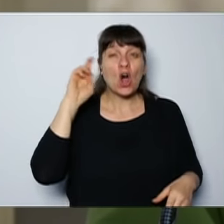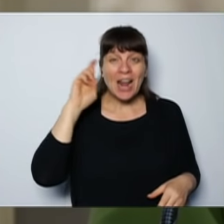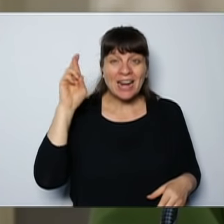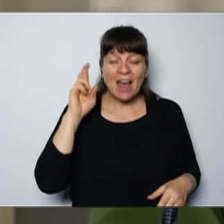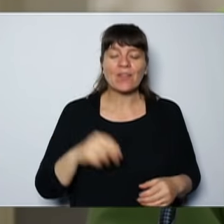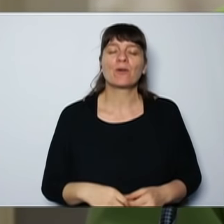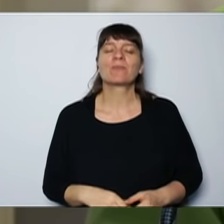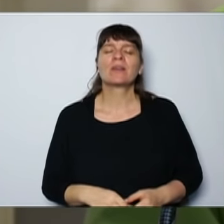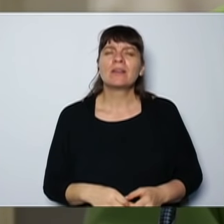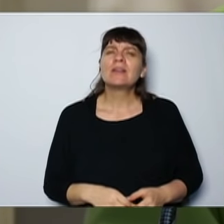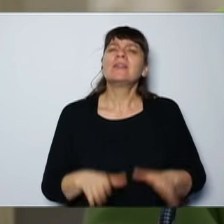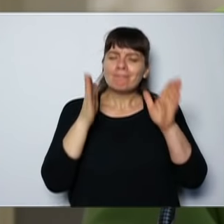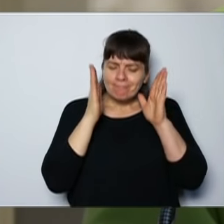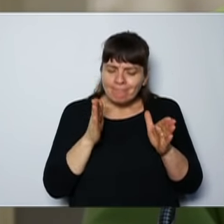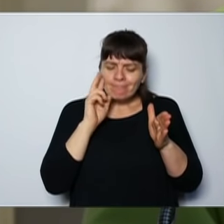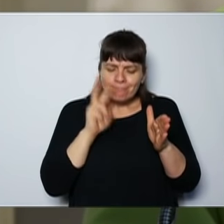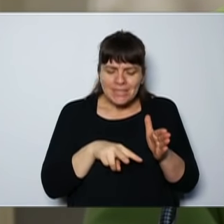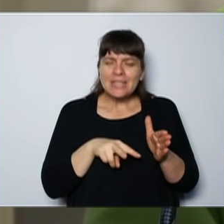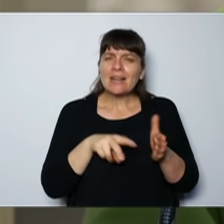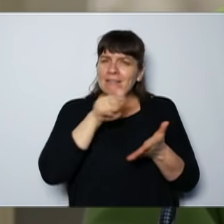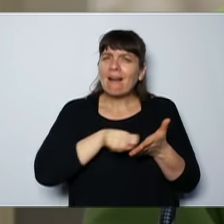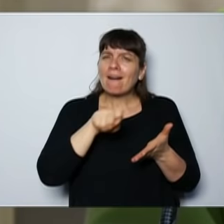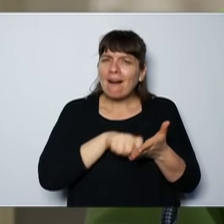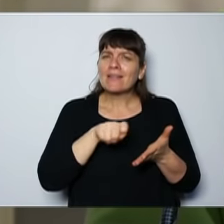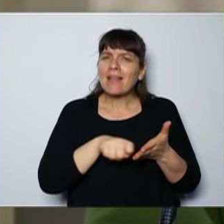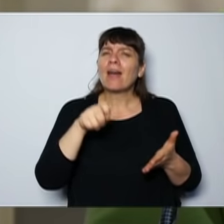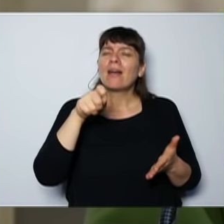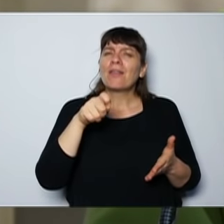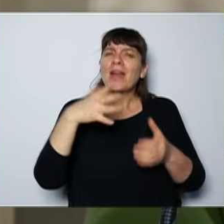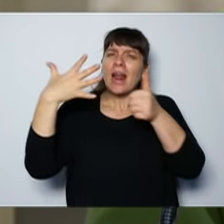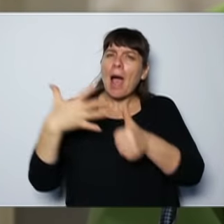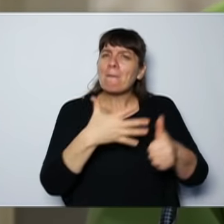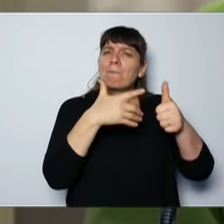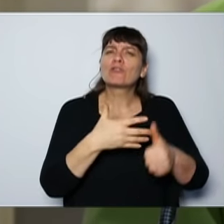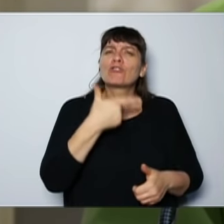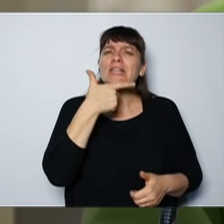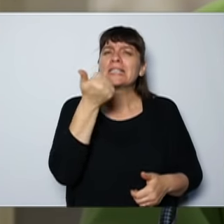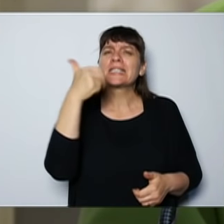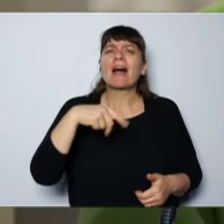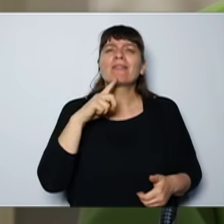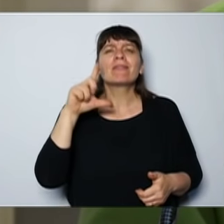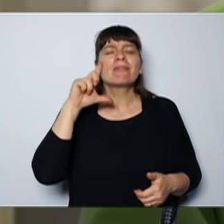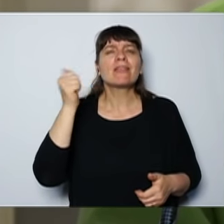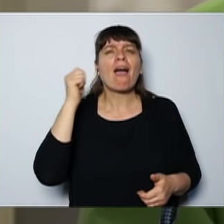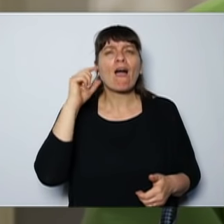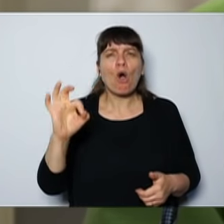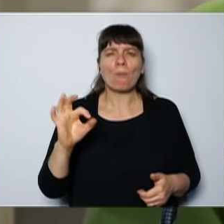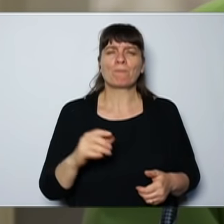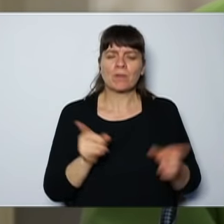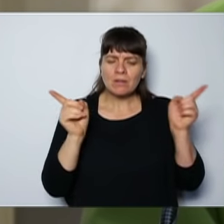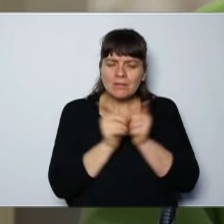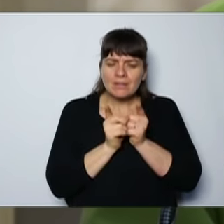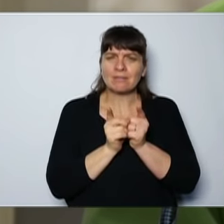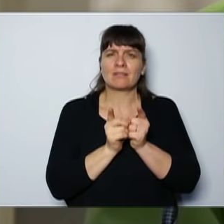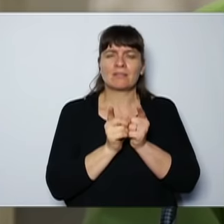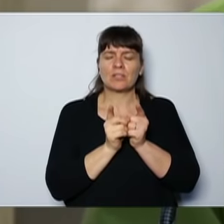oyentes, que se detengan un ratito en este mensaje del apóstol Santiago contundente, que en la